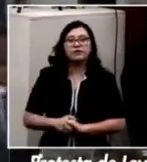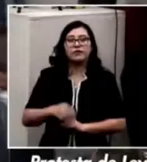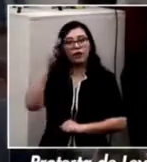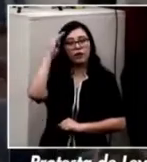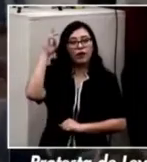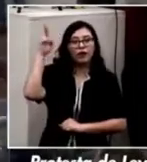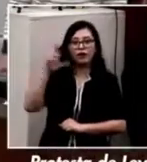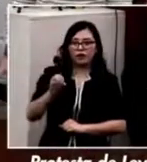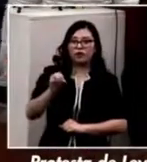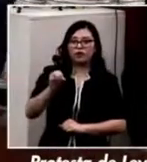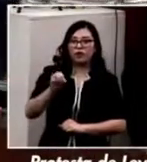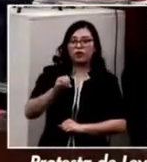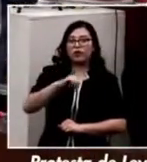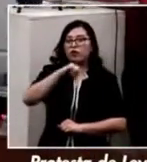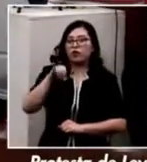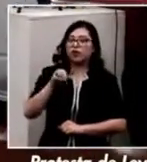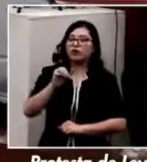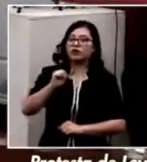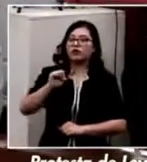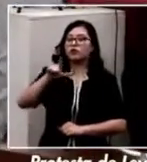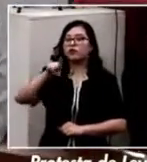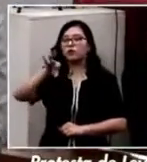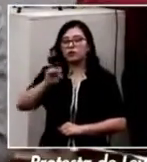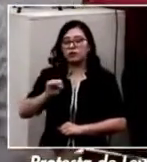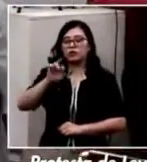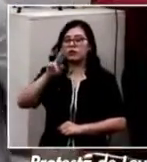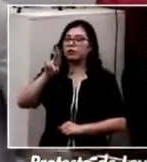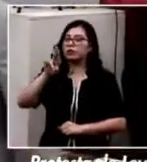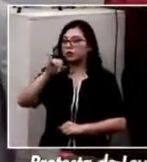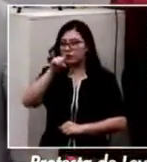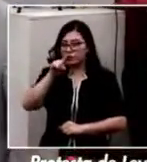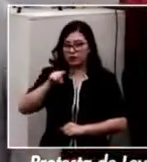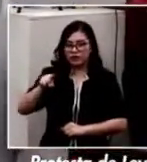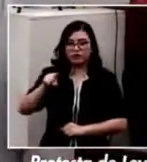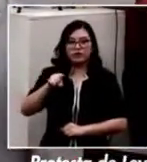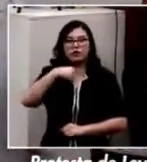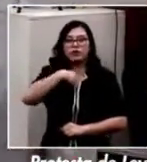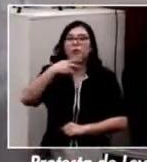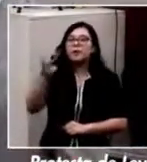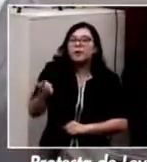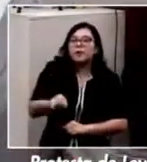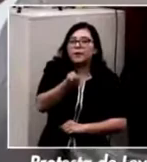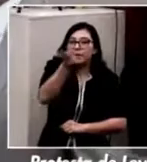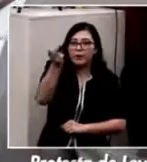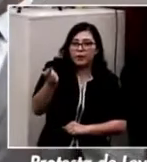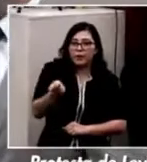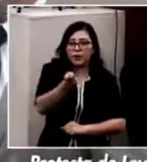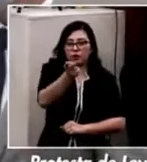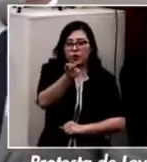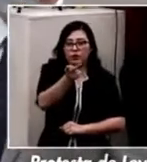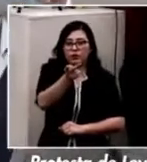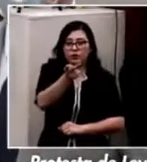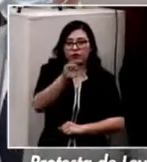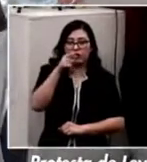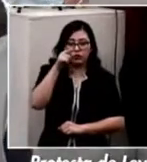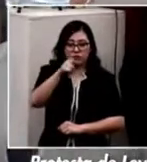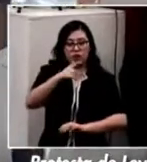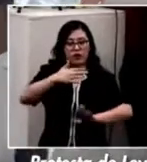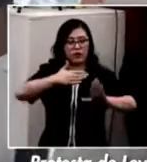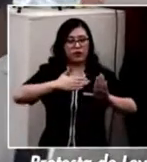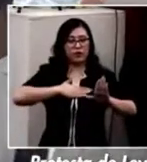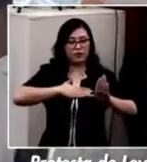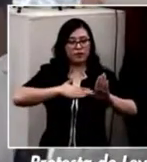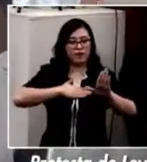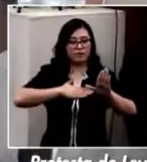Defensa Nacional y la propia Fiscalía General de la República, en donde estamos haciendo, diseñando estrategias